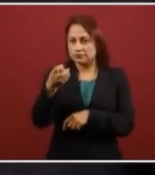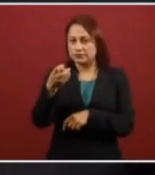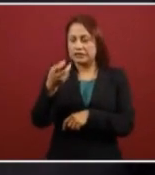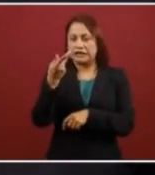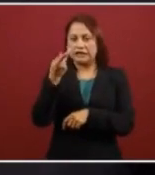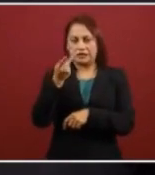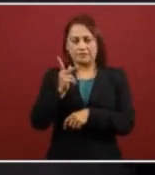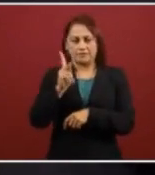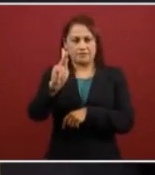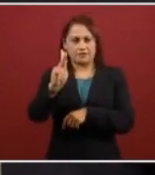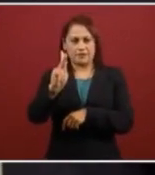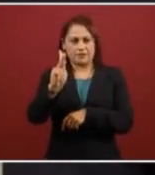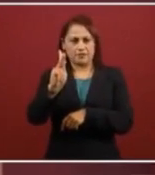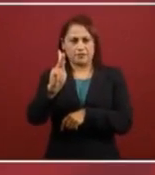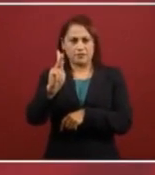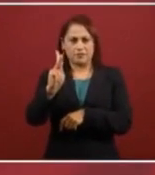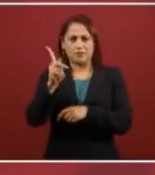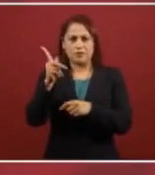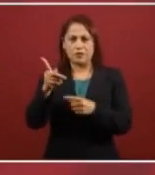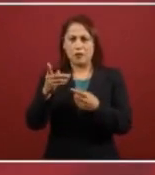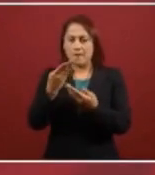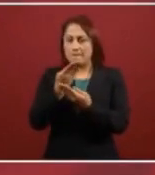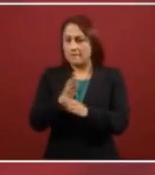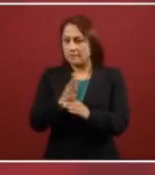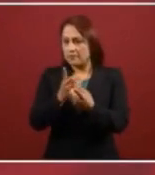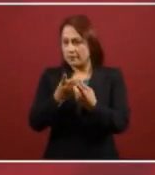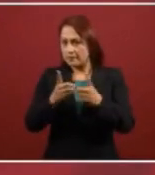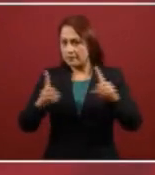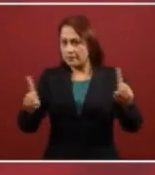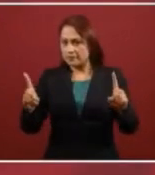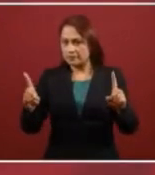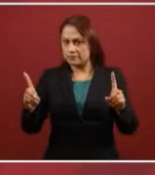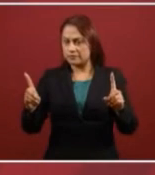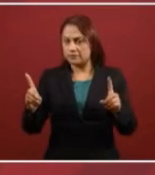crédito de la Banca de Desarrollo